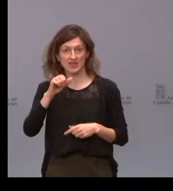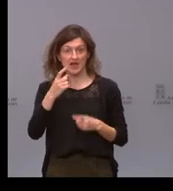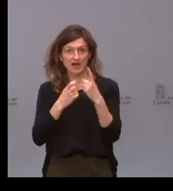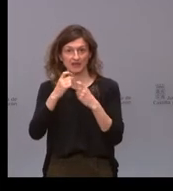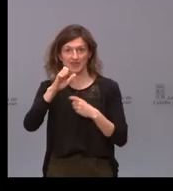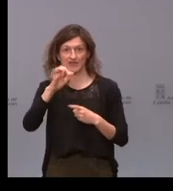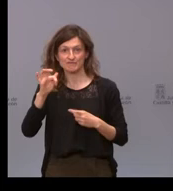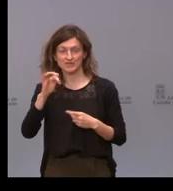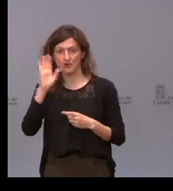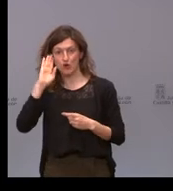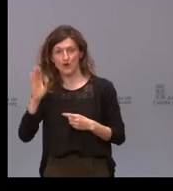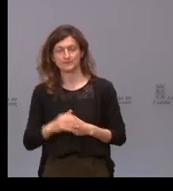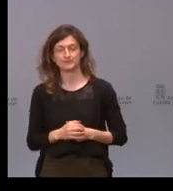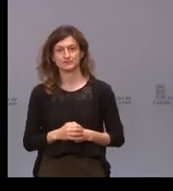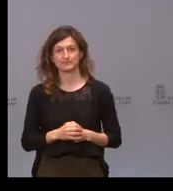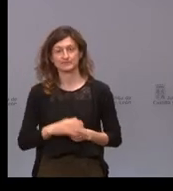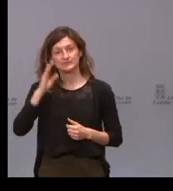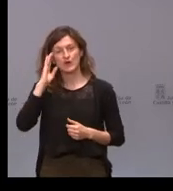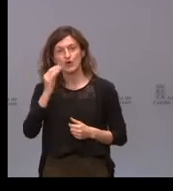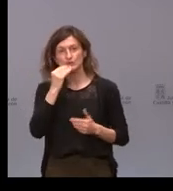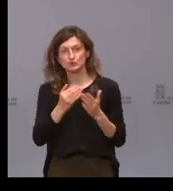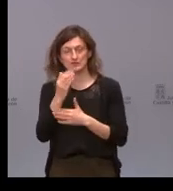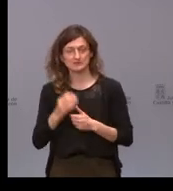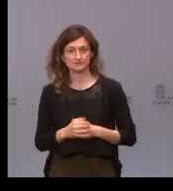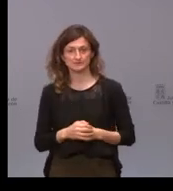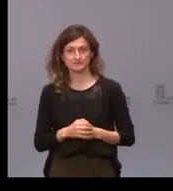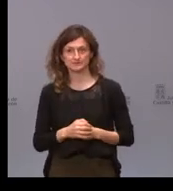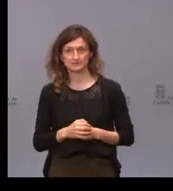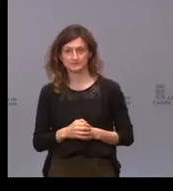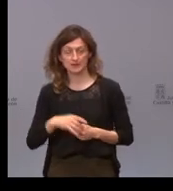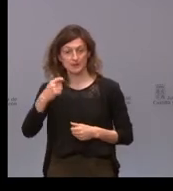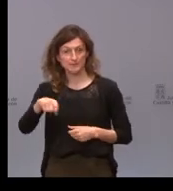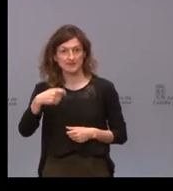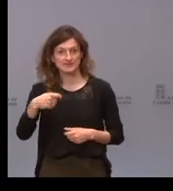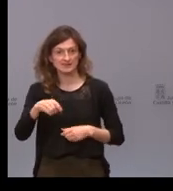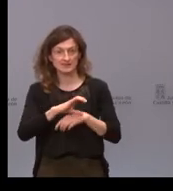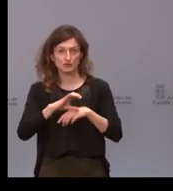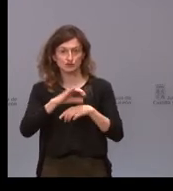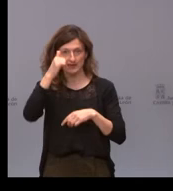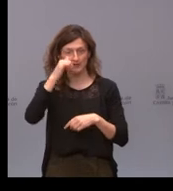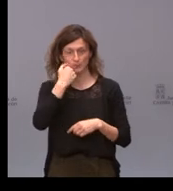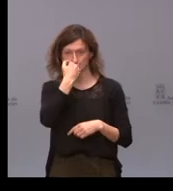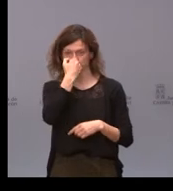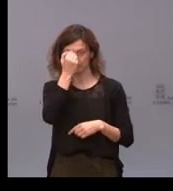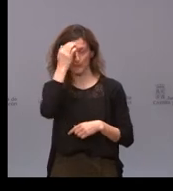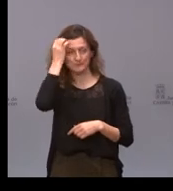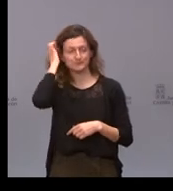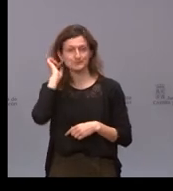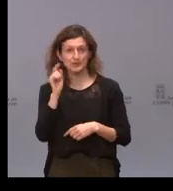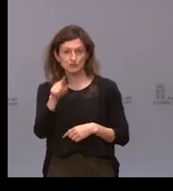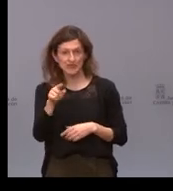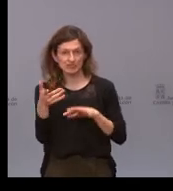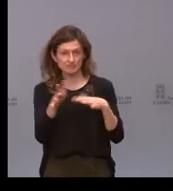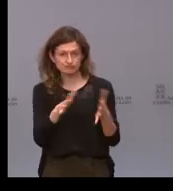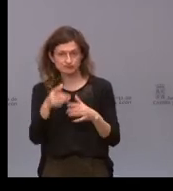oscar hola buenas el presidente y consejero no sé si tienen alguna estimación